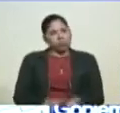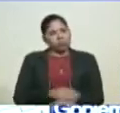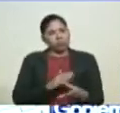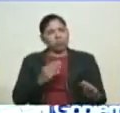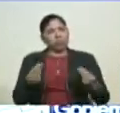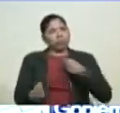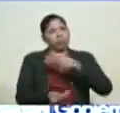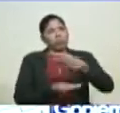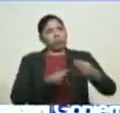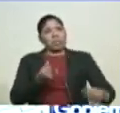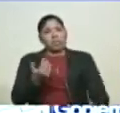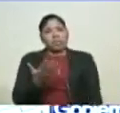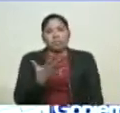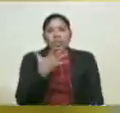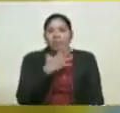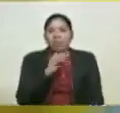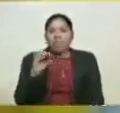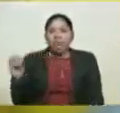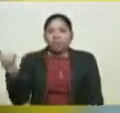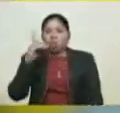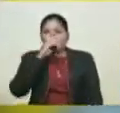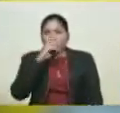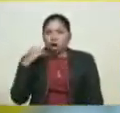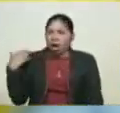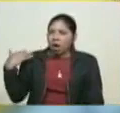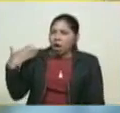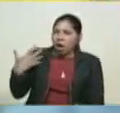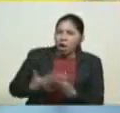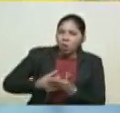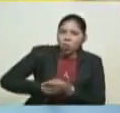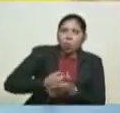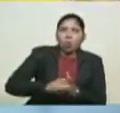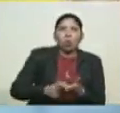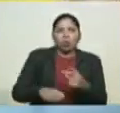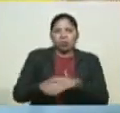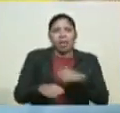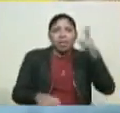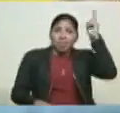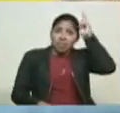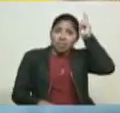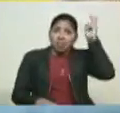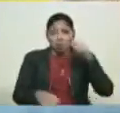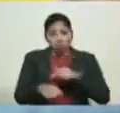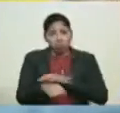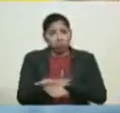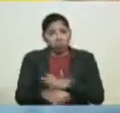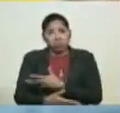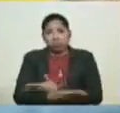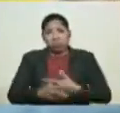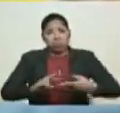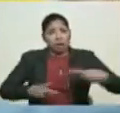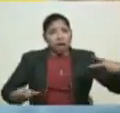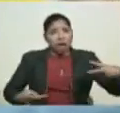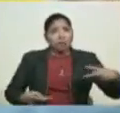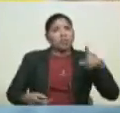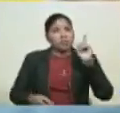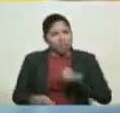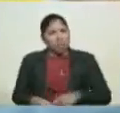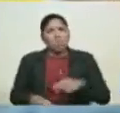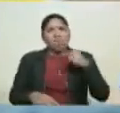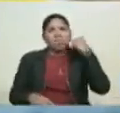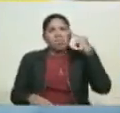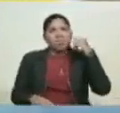lucha. Aquí hay indio, huaycaipuro está aquí. Aquí hay negro, el negro primero está